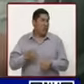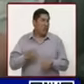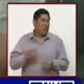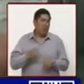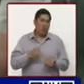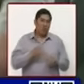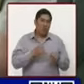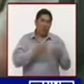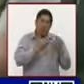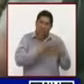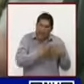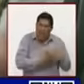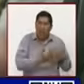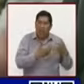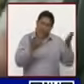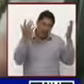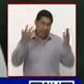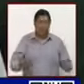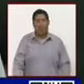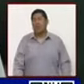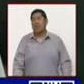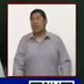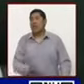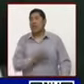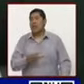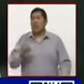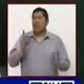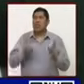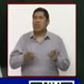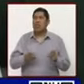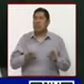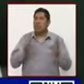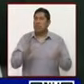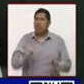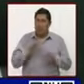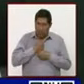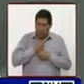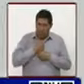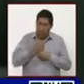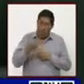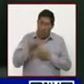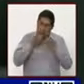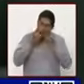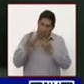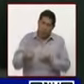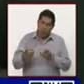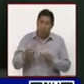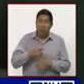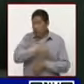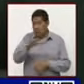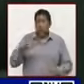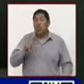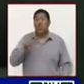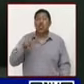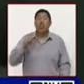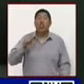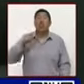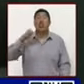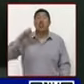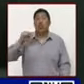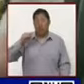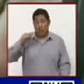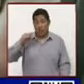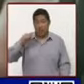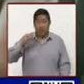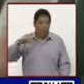proveedoras de este tipo de motorizados. Es así de que recibimos la denuncia en la zona de Los Lotes, en la Fuerza Especial